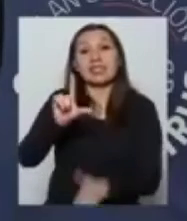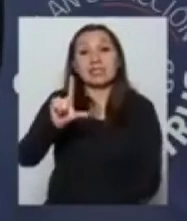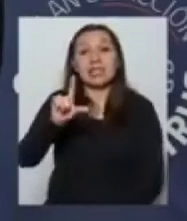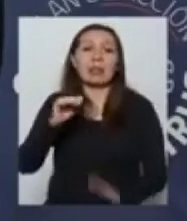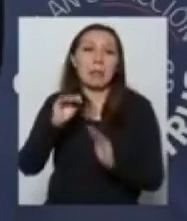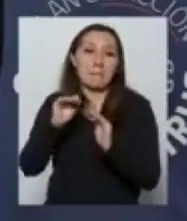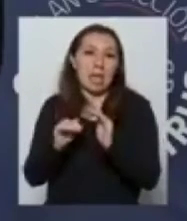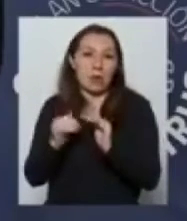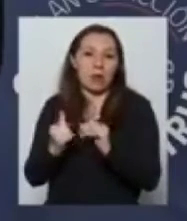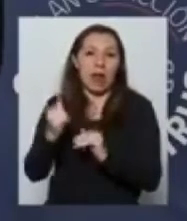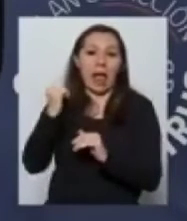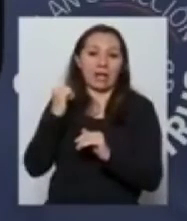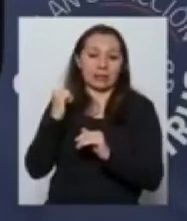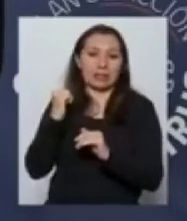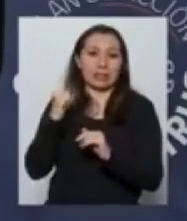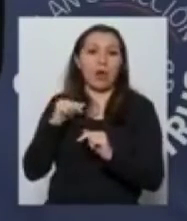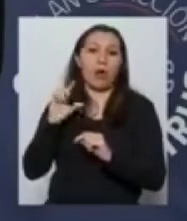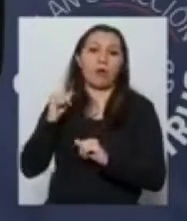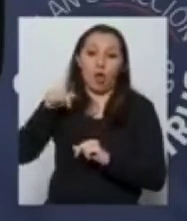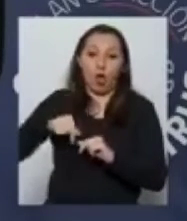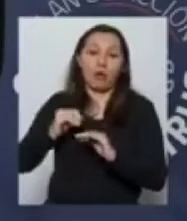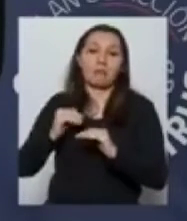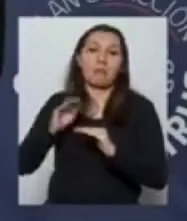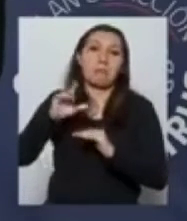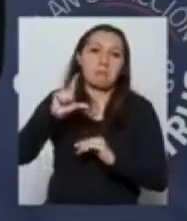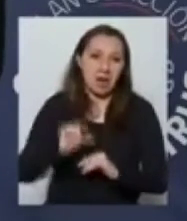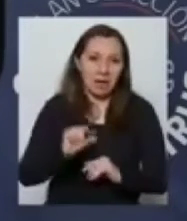que ayer